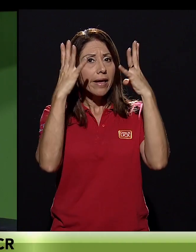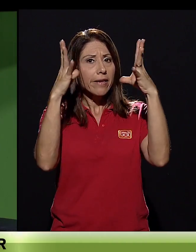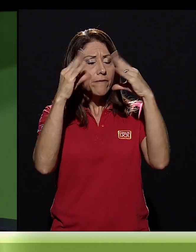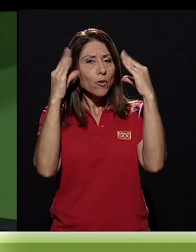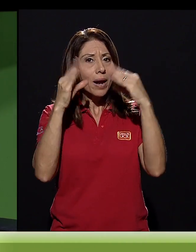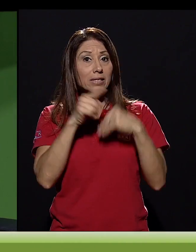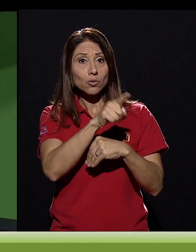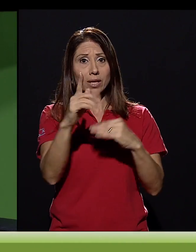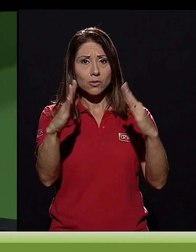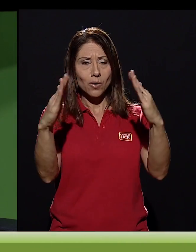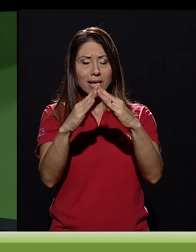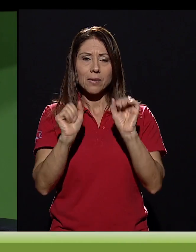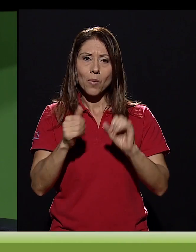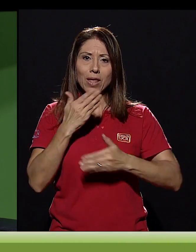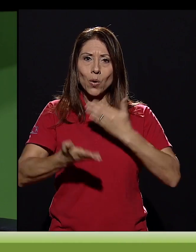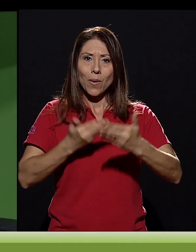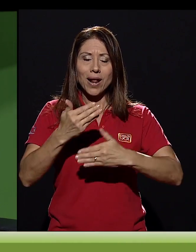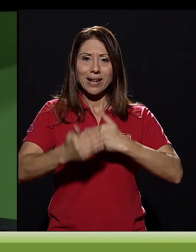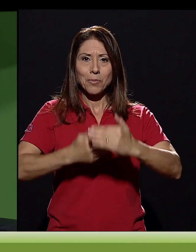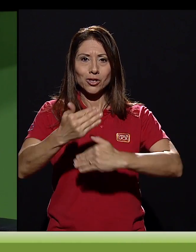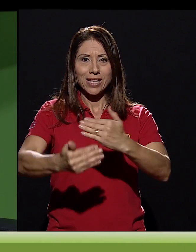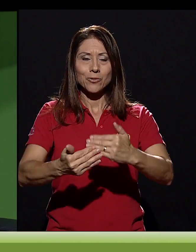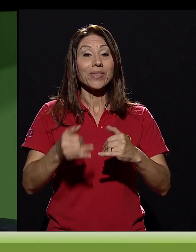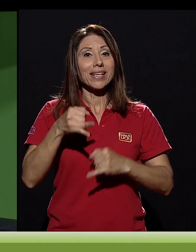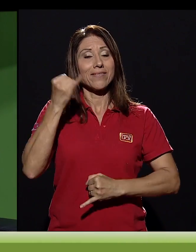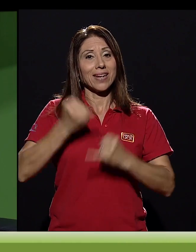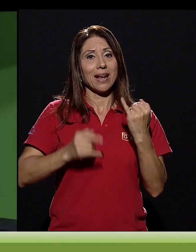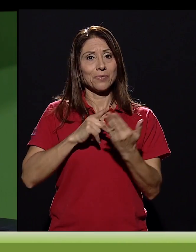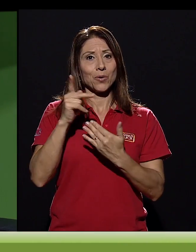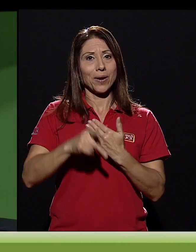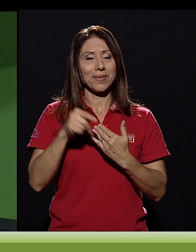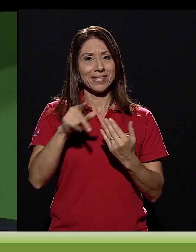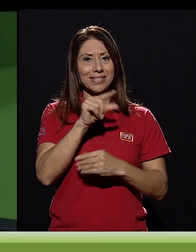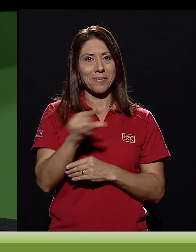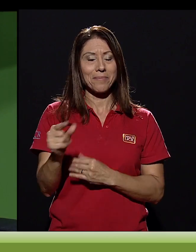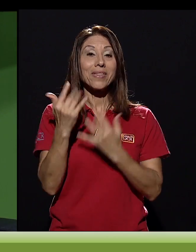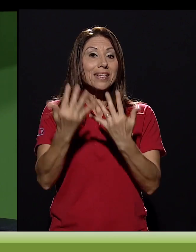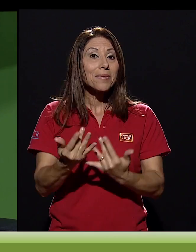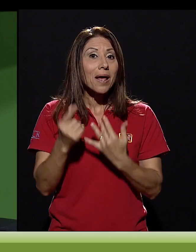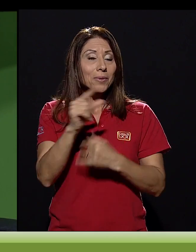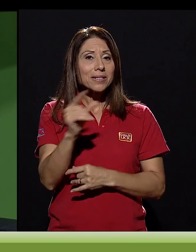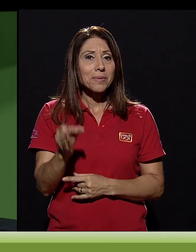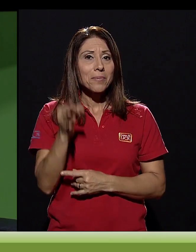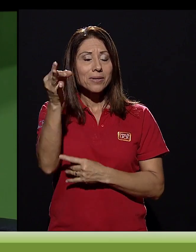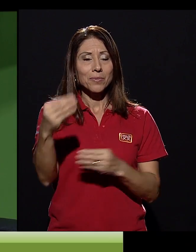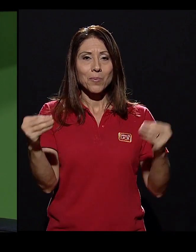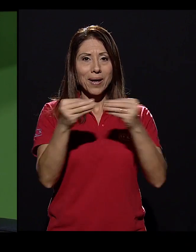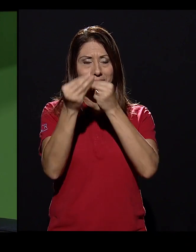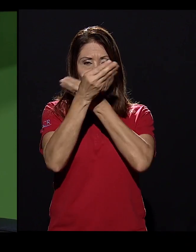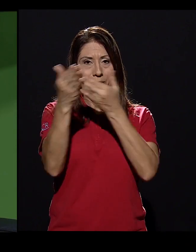a informarse que está en casa. Entonces, usted también puede colaborar de este proceso y así finalizamos